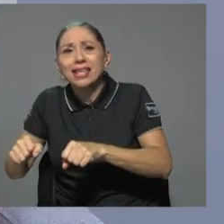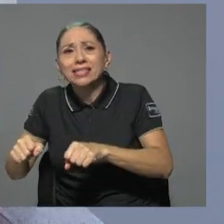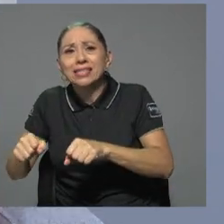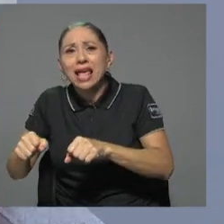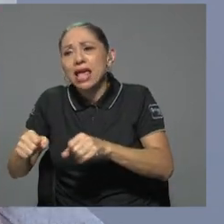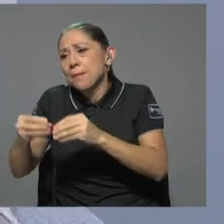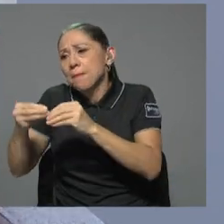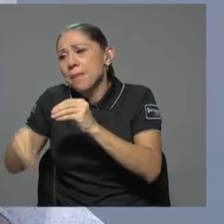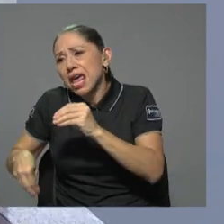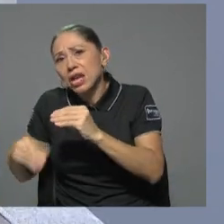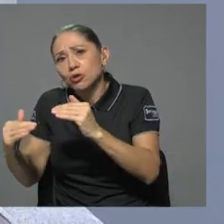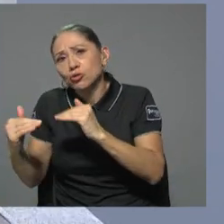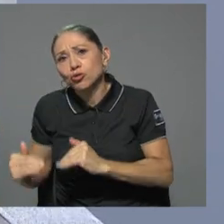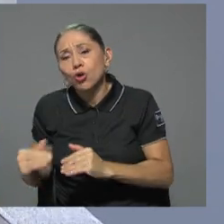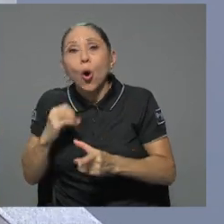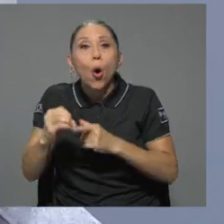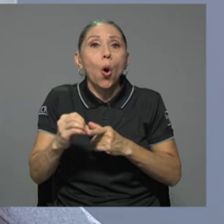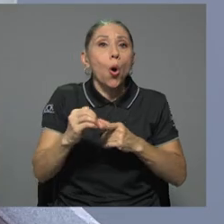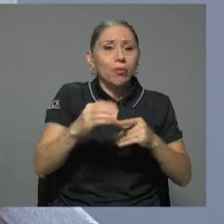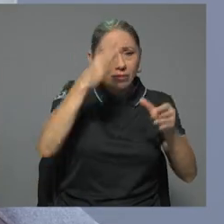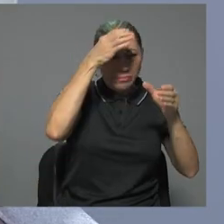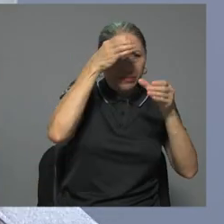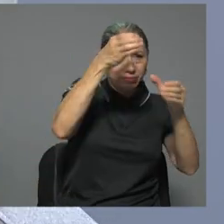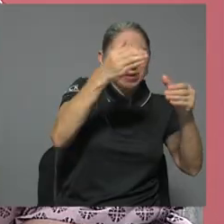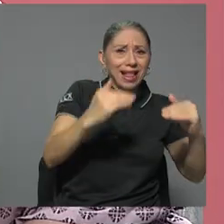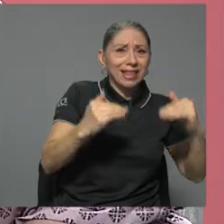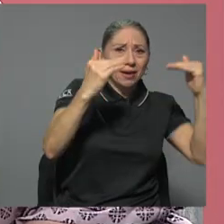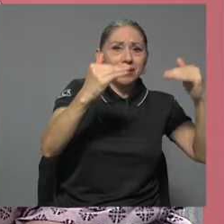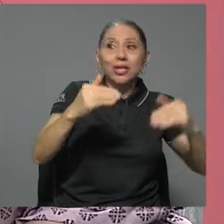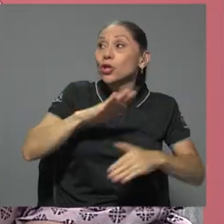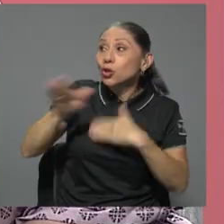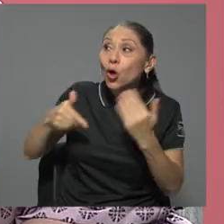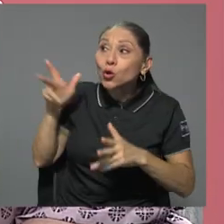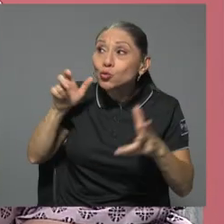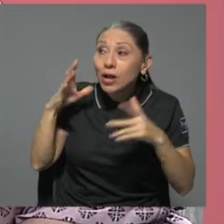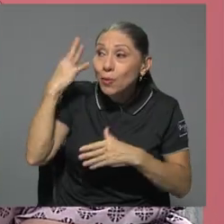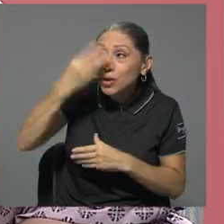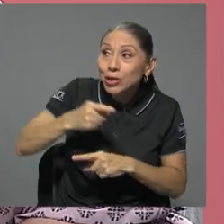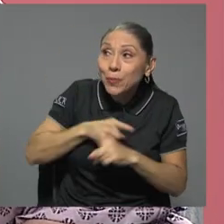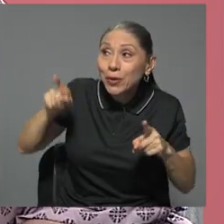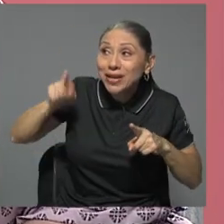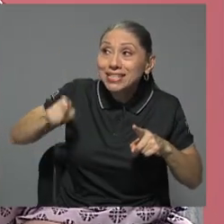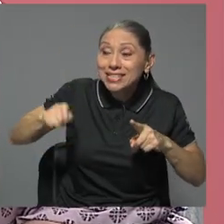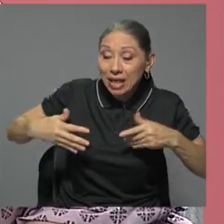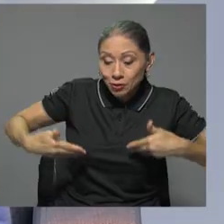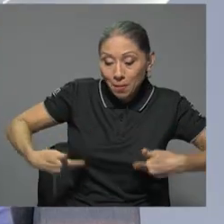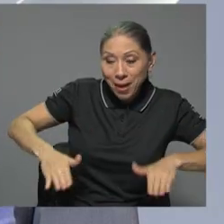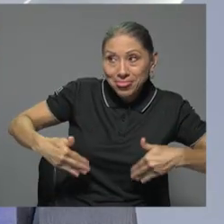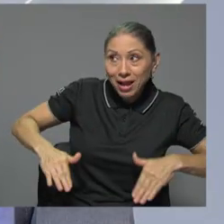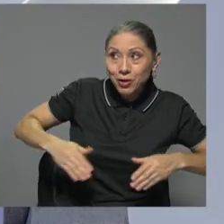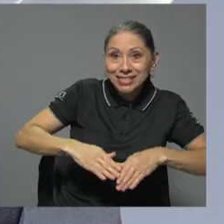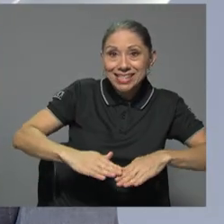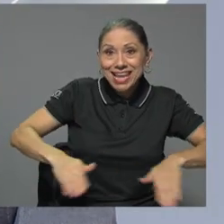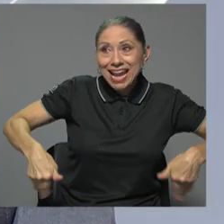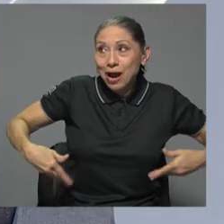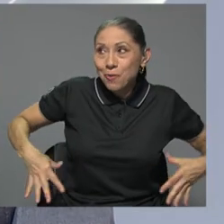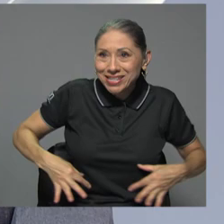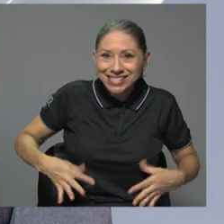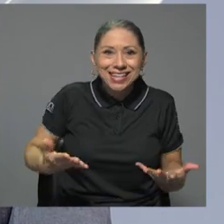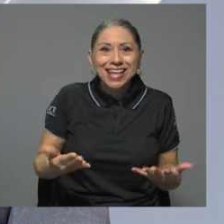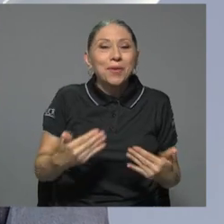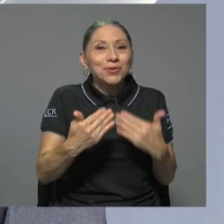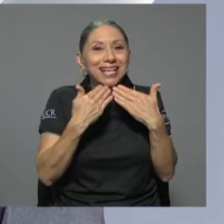etcétera etcétera suena muy bonito pantalones y enaguas muchísimas gracias a pilares y negros del